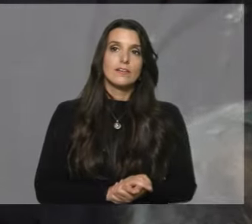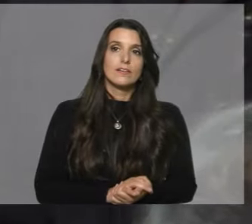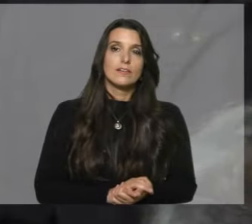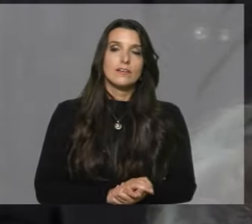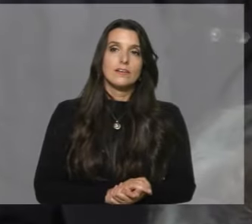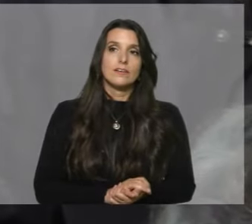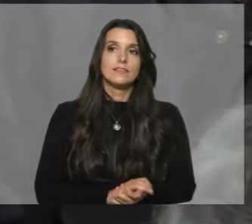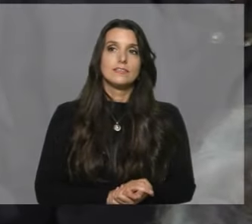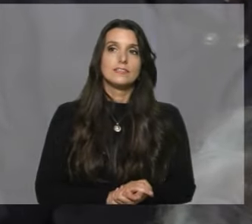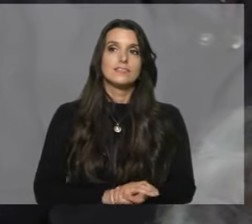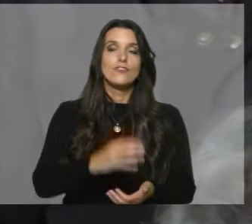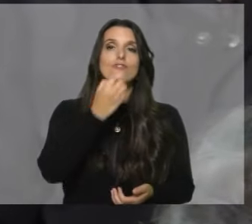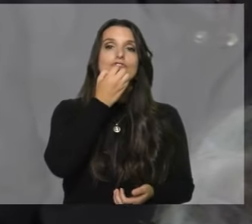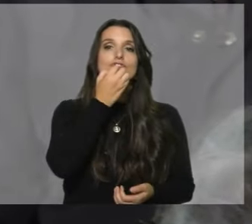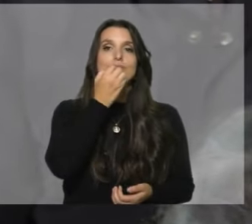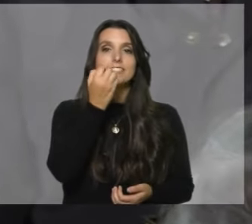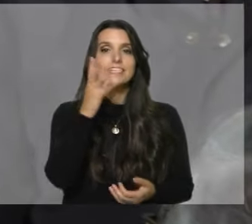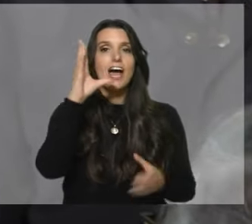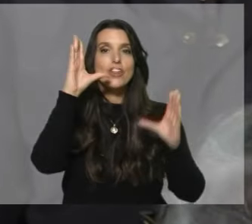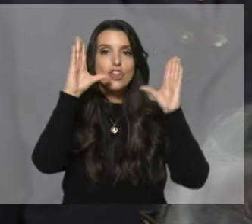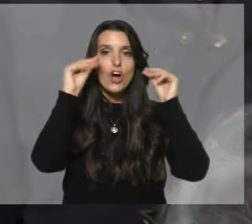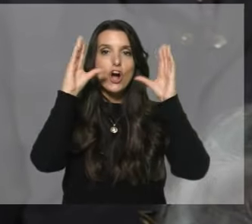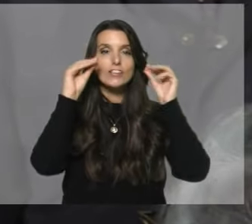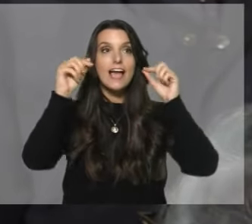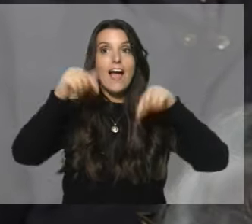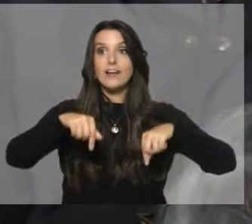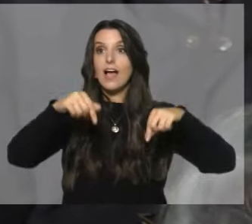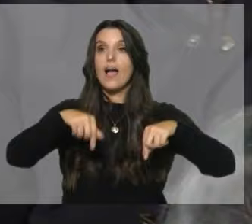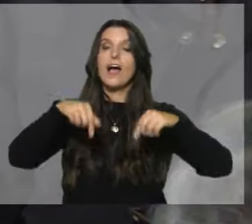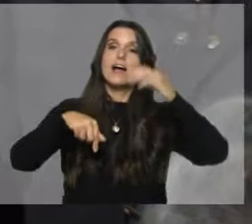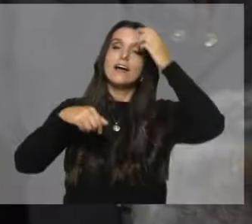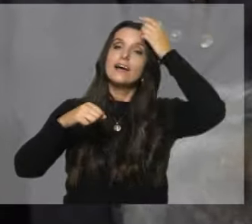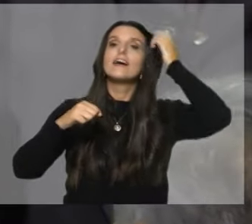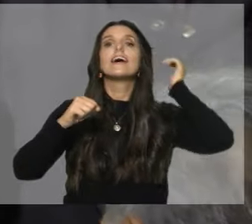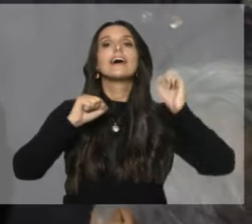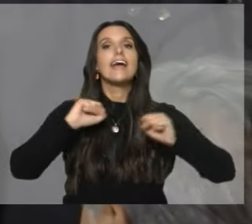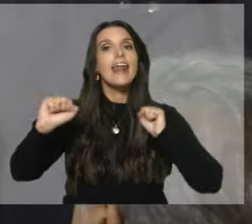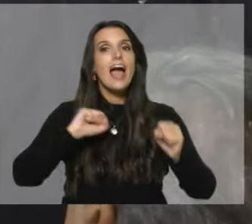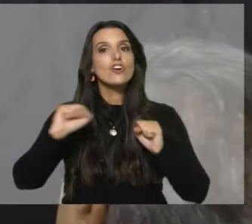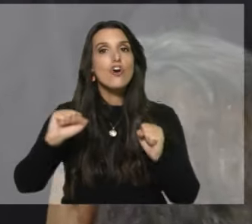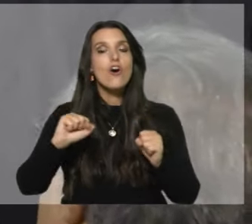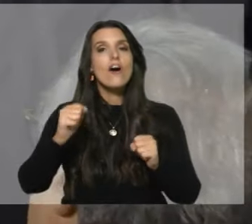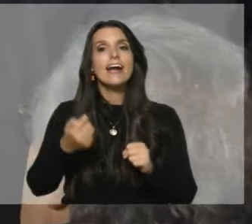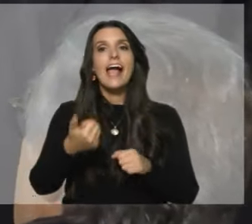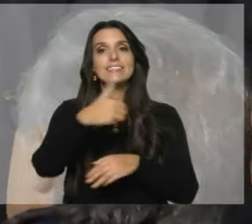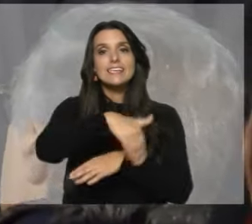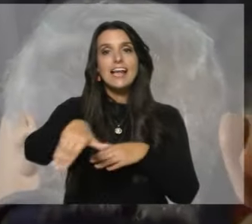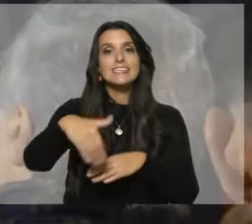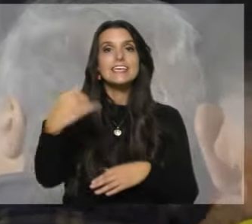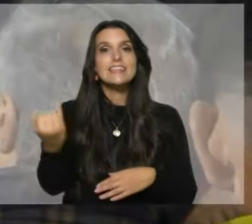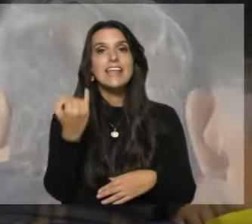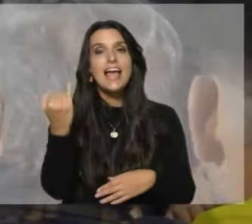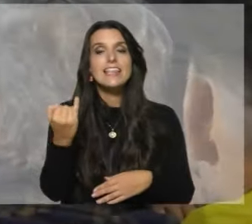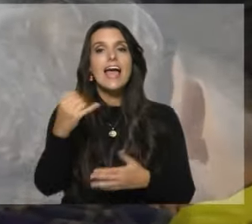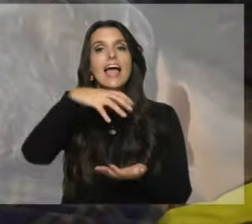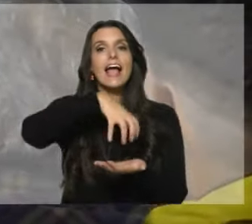Pasa toda la semana. ¿Qué tal? ¿Cómo les va? Buenas noches. Sí, aquí en el corazón de Carrasco, Avenida Bolivia, casi Avenida Italia, en la Casa